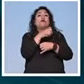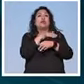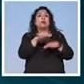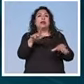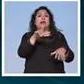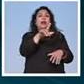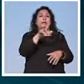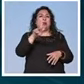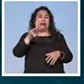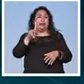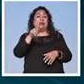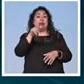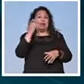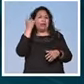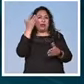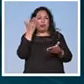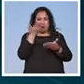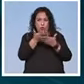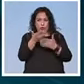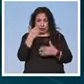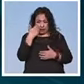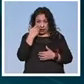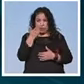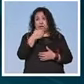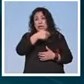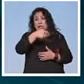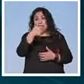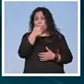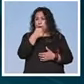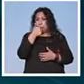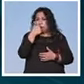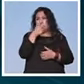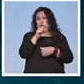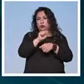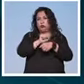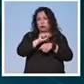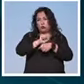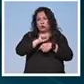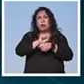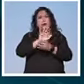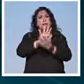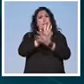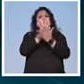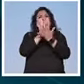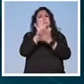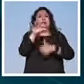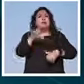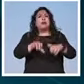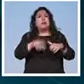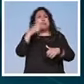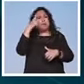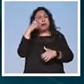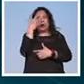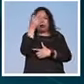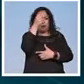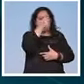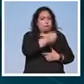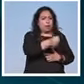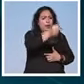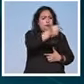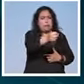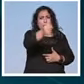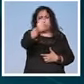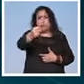Parisien. Esta iniciativa busca permitir que cada estudiante de secundaria participe en una actividad de plantación de árboles